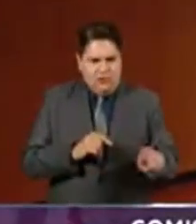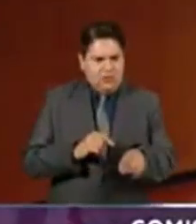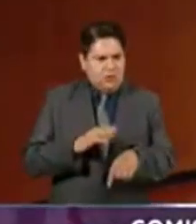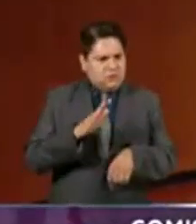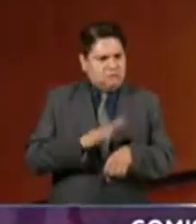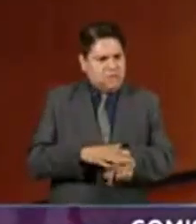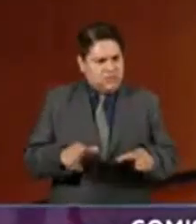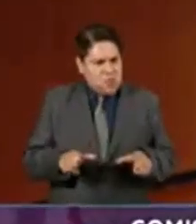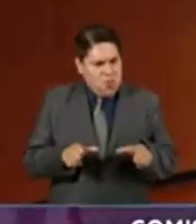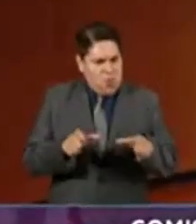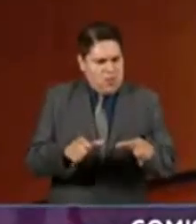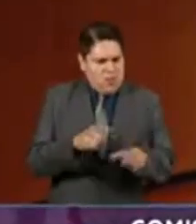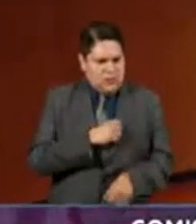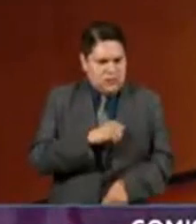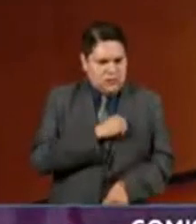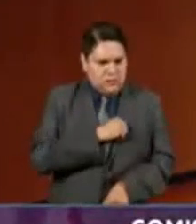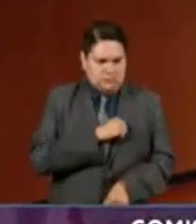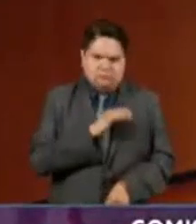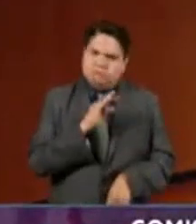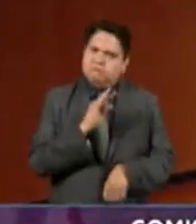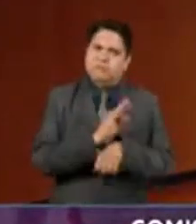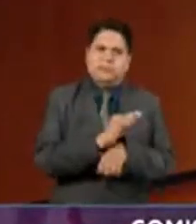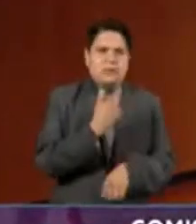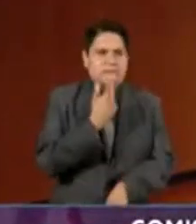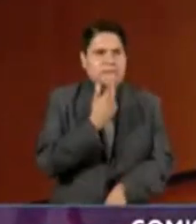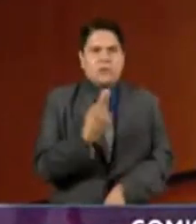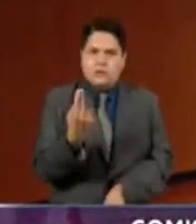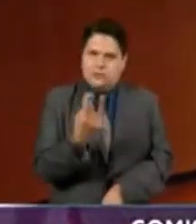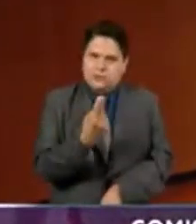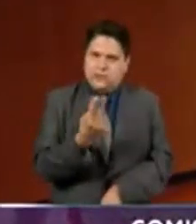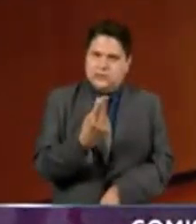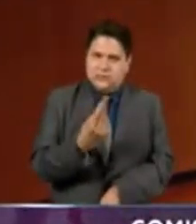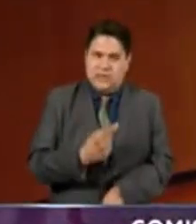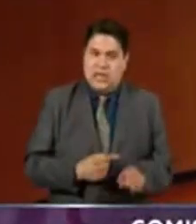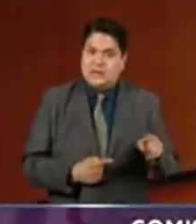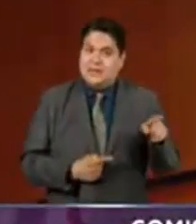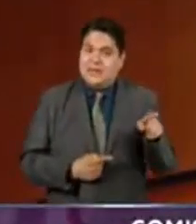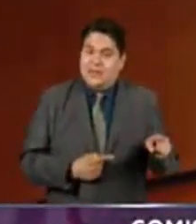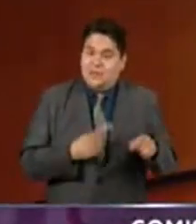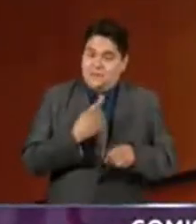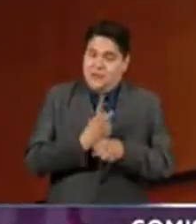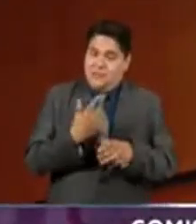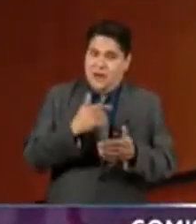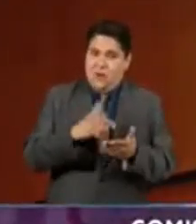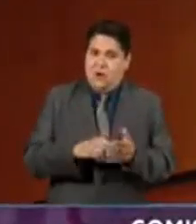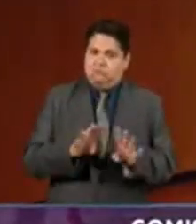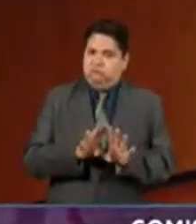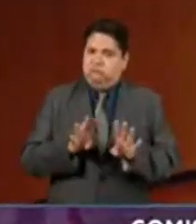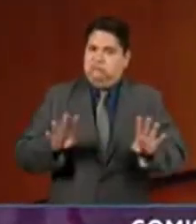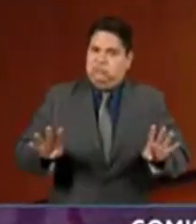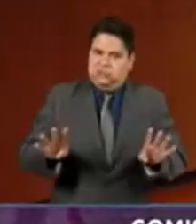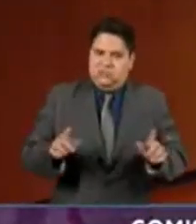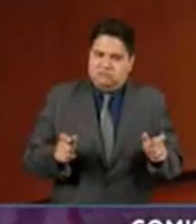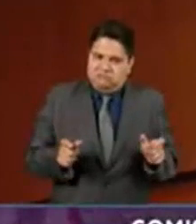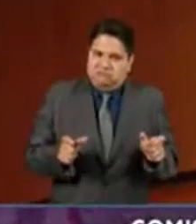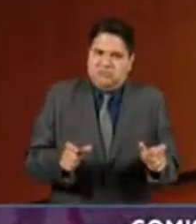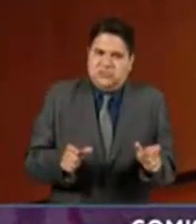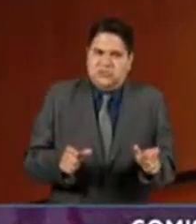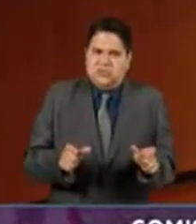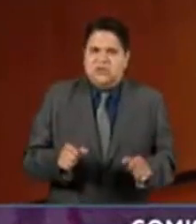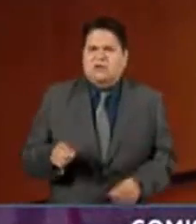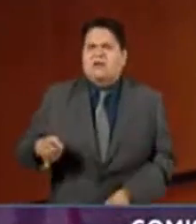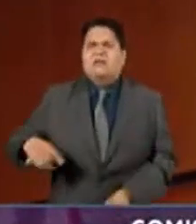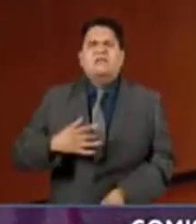salud de todas y todos, y quienes han sido el primer frente en esta pandemia, no un coordinador de